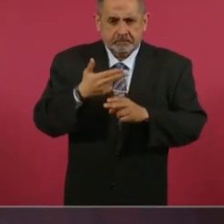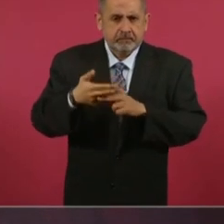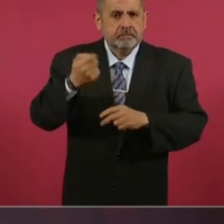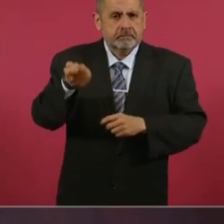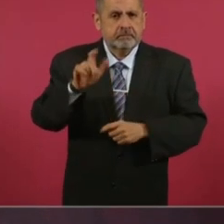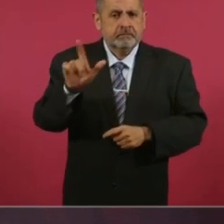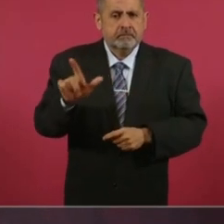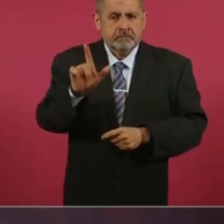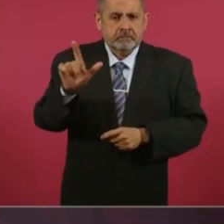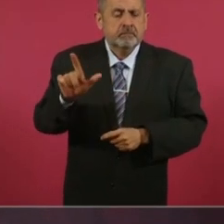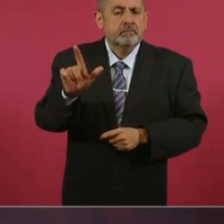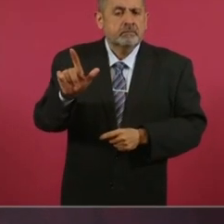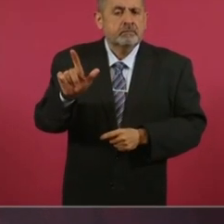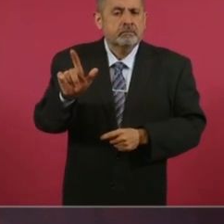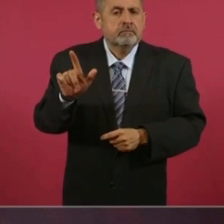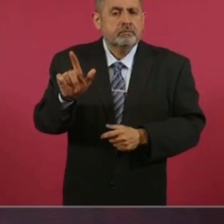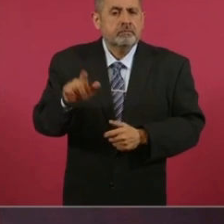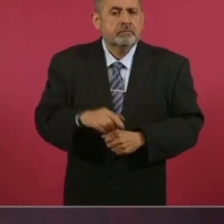el lunes.